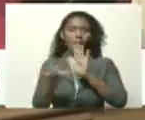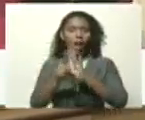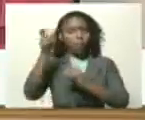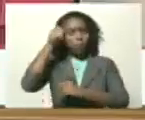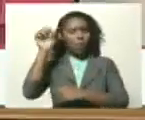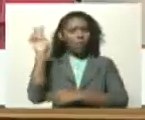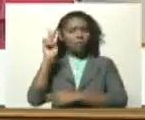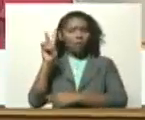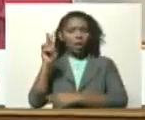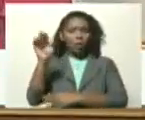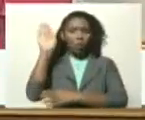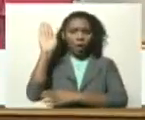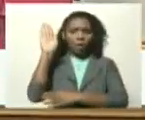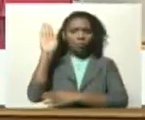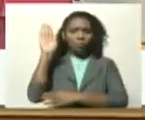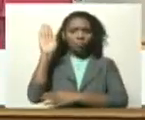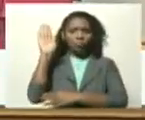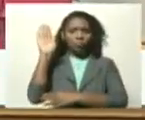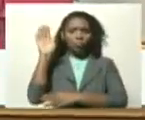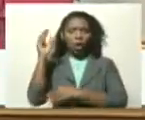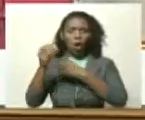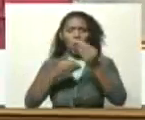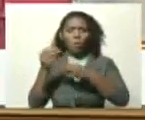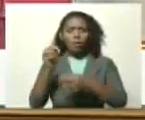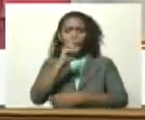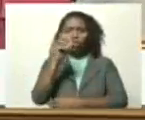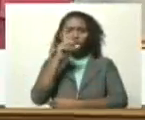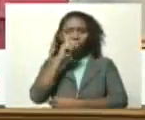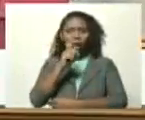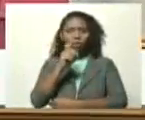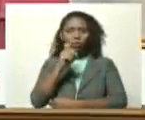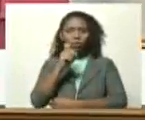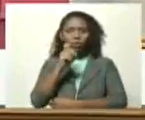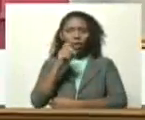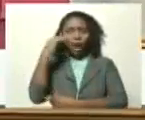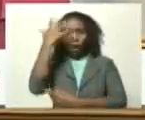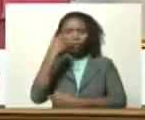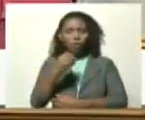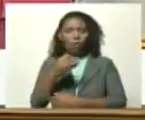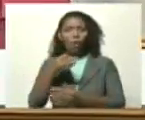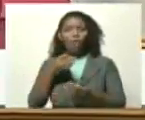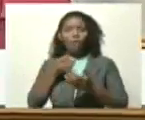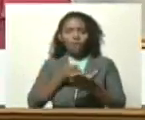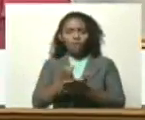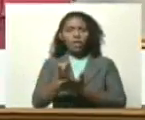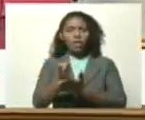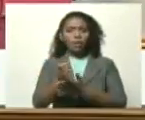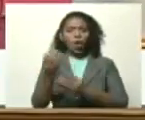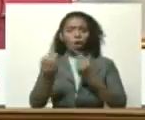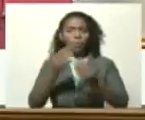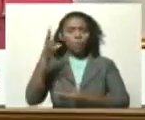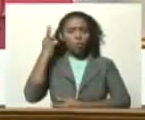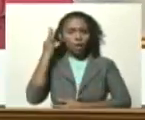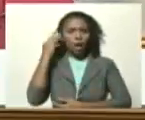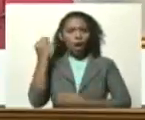Venezuela? ¿Lo jura? Como hace 200 años, la juventud sigue firme. Como mujer,